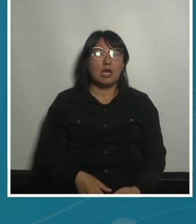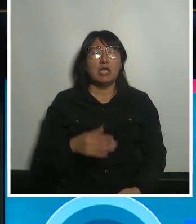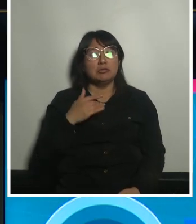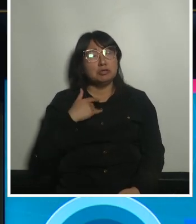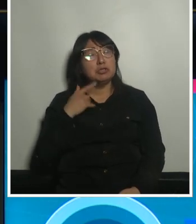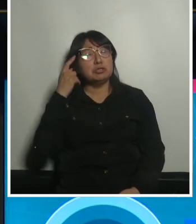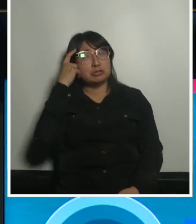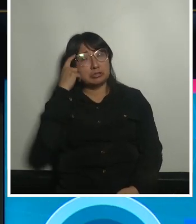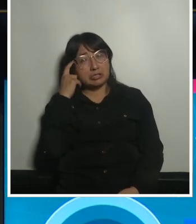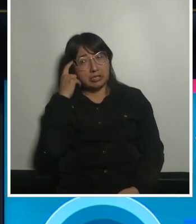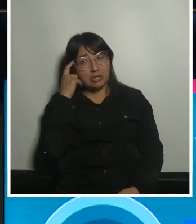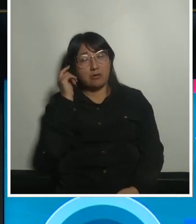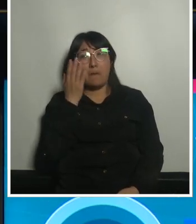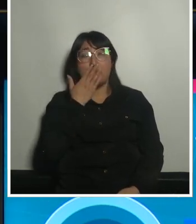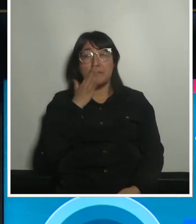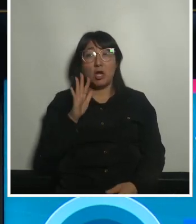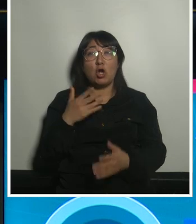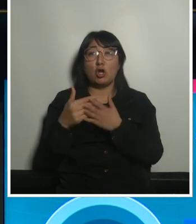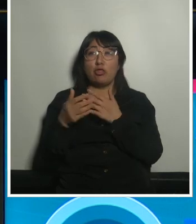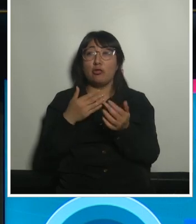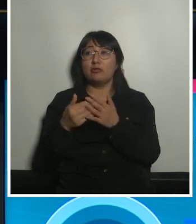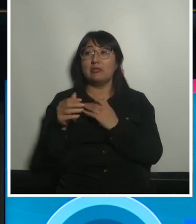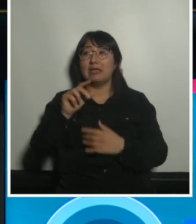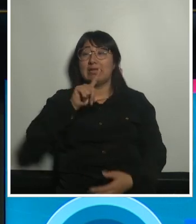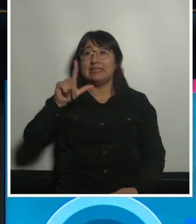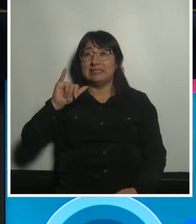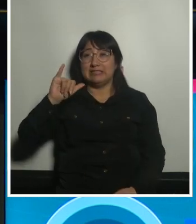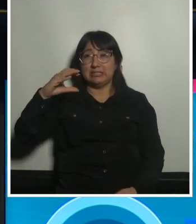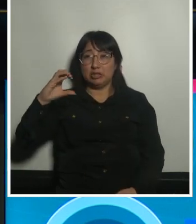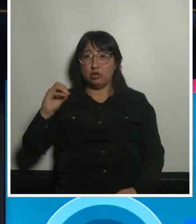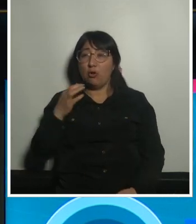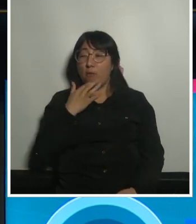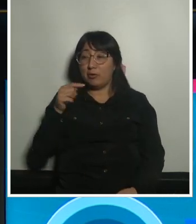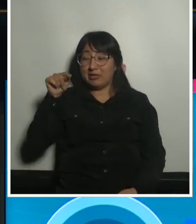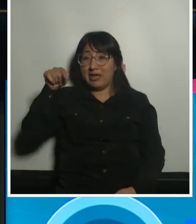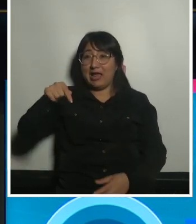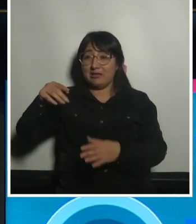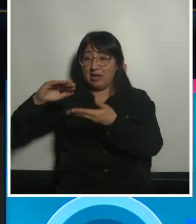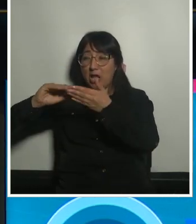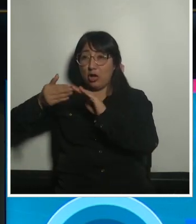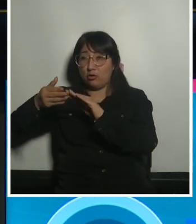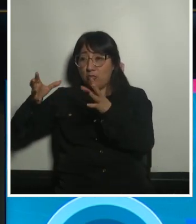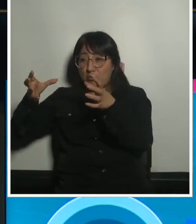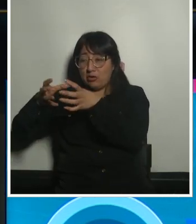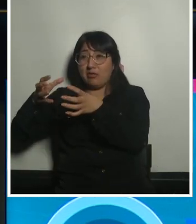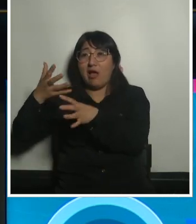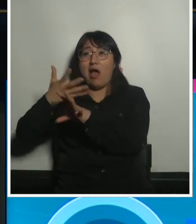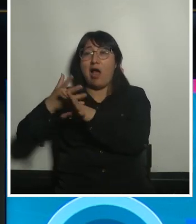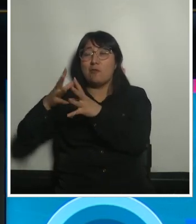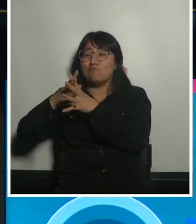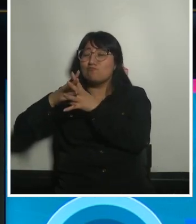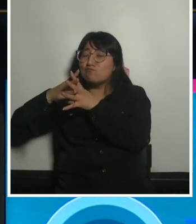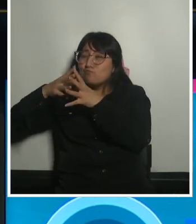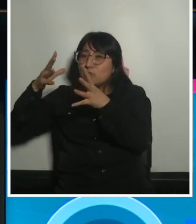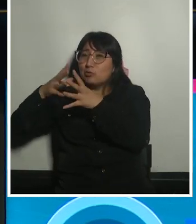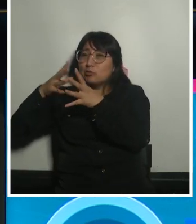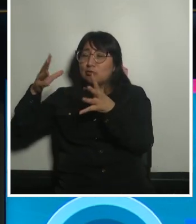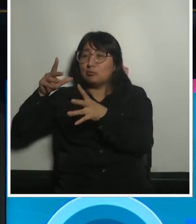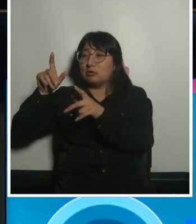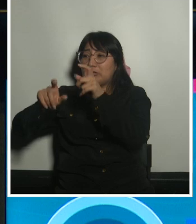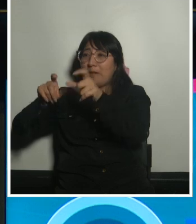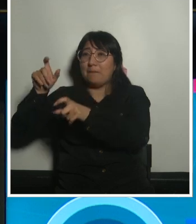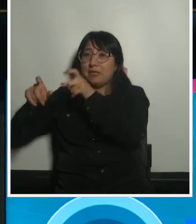mejor es en el caso de Yico, porque ahí la comunidad, en este caso había mucho capital social para salir